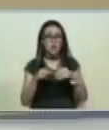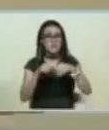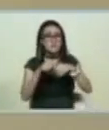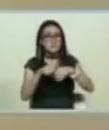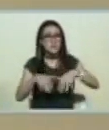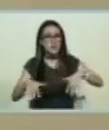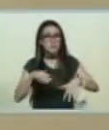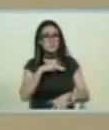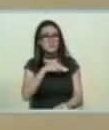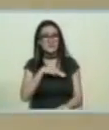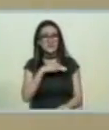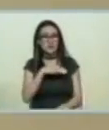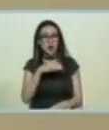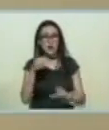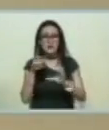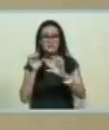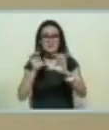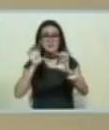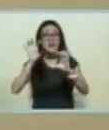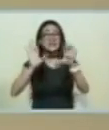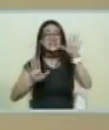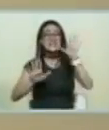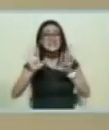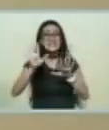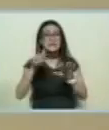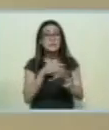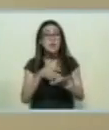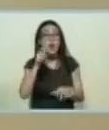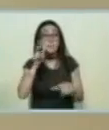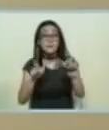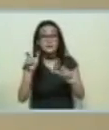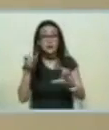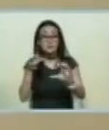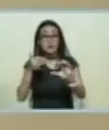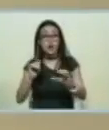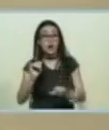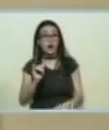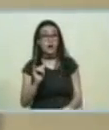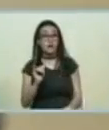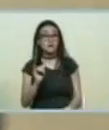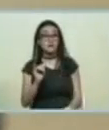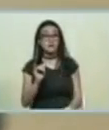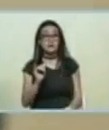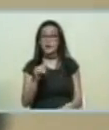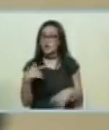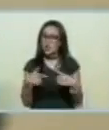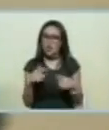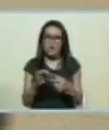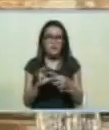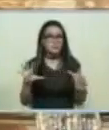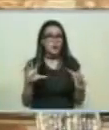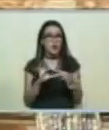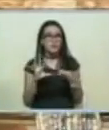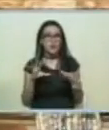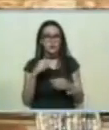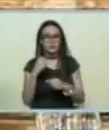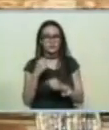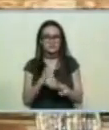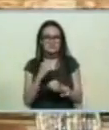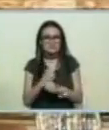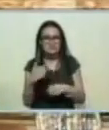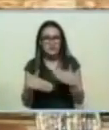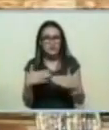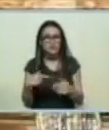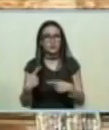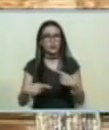misiones. Carné de la patria, 15 millones de carnetizados. Y todos los días activando por aquí, activando por allá.